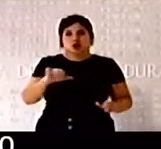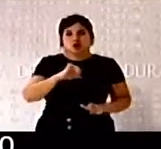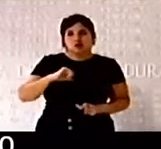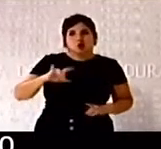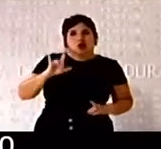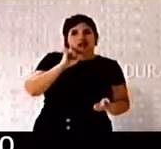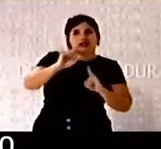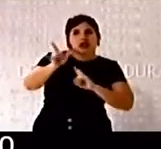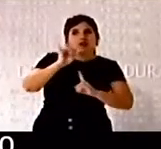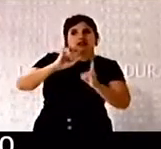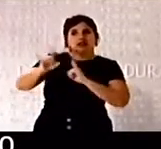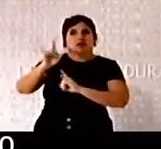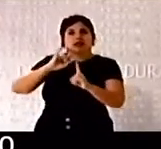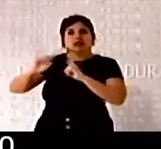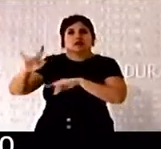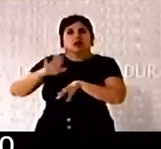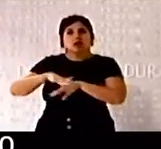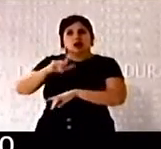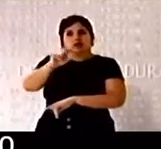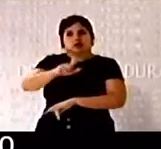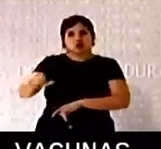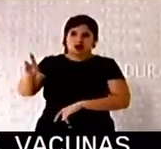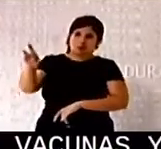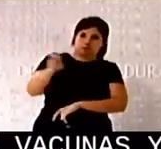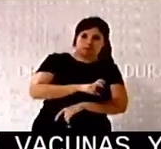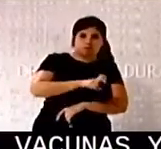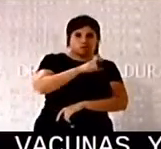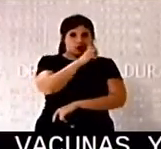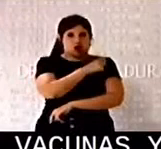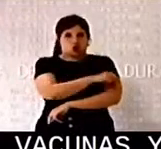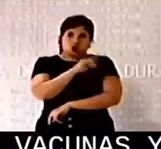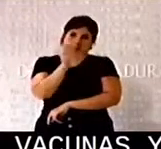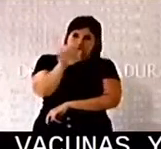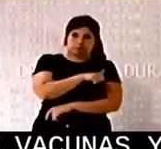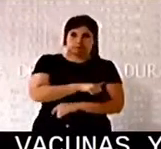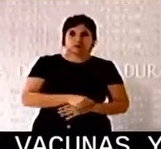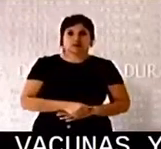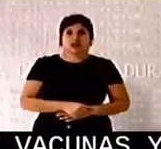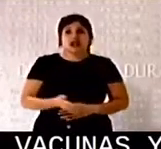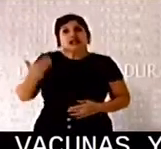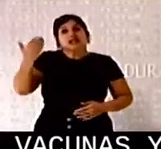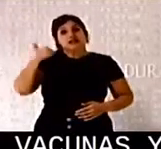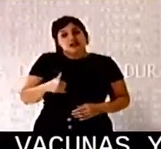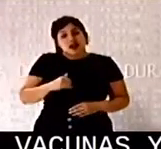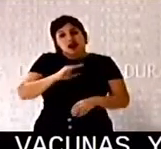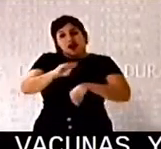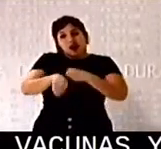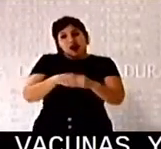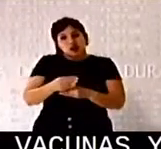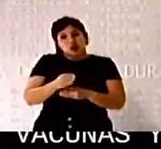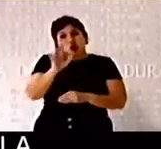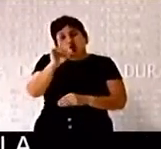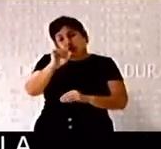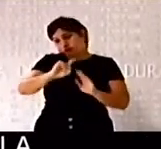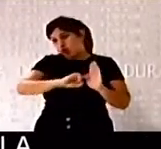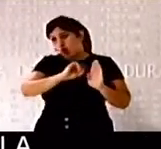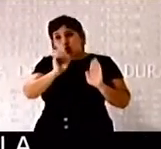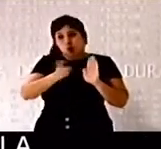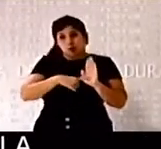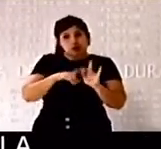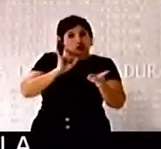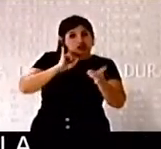dosis de vacuna. Y luego, cuando creemos que ha finalizado la totalidad de